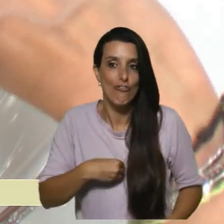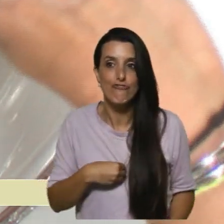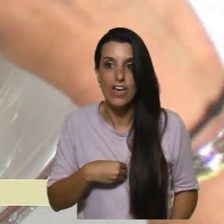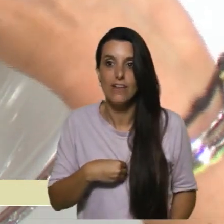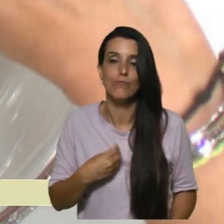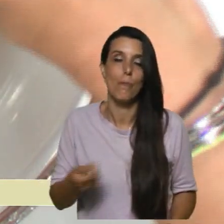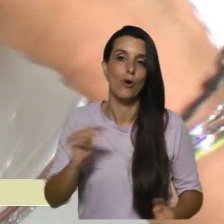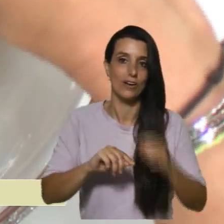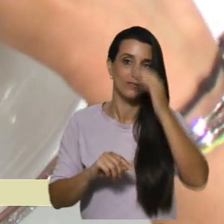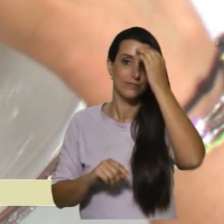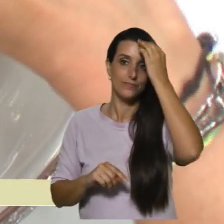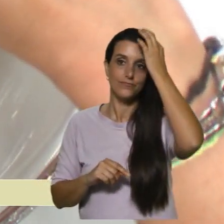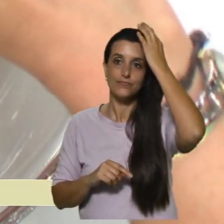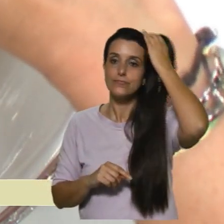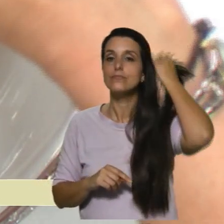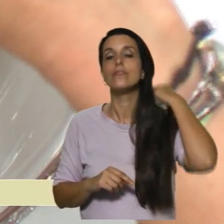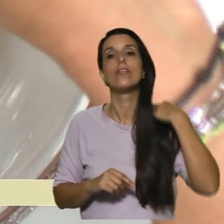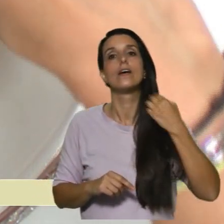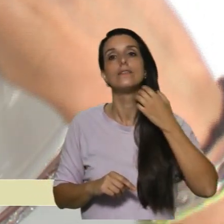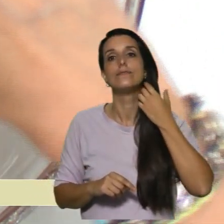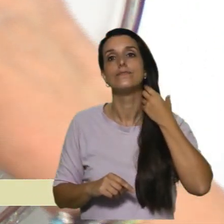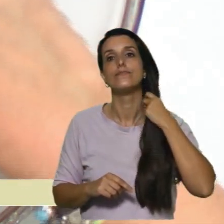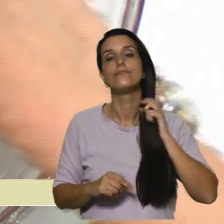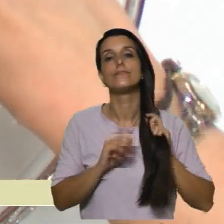pones. Porque queda muy